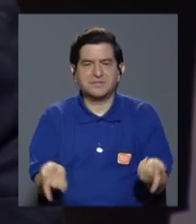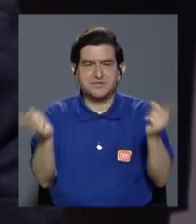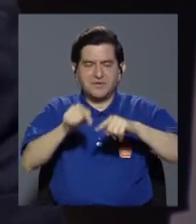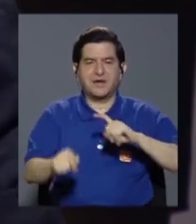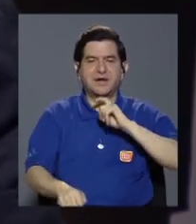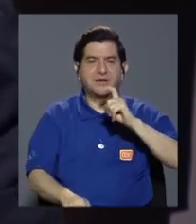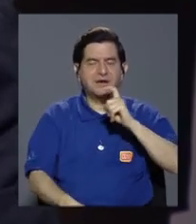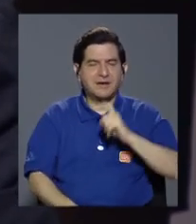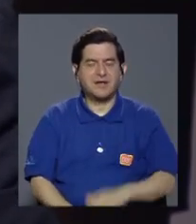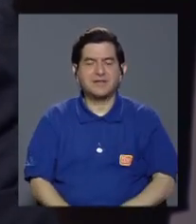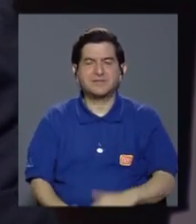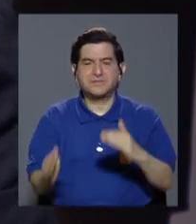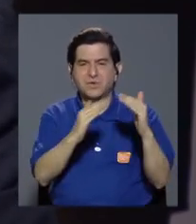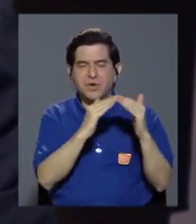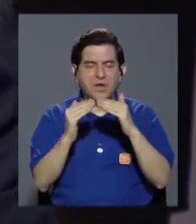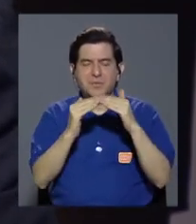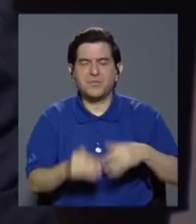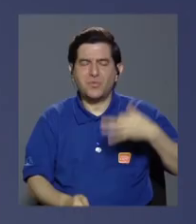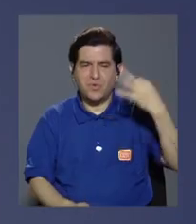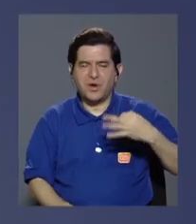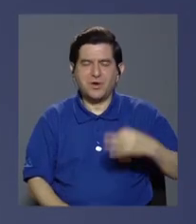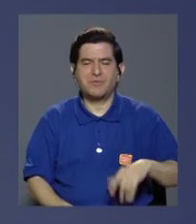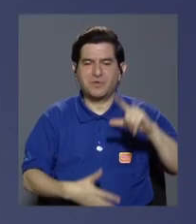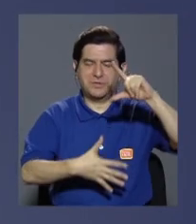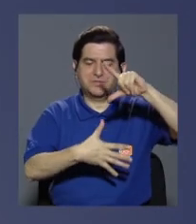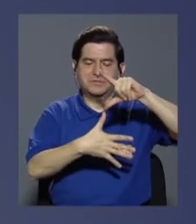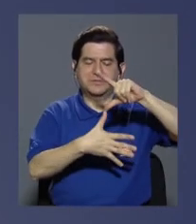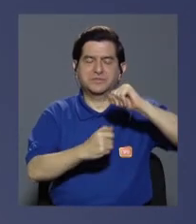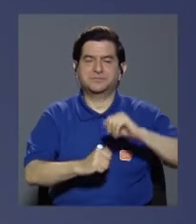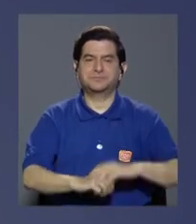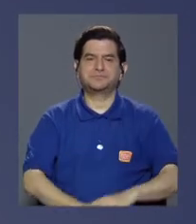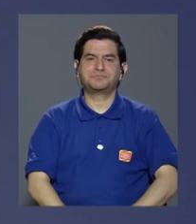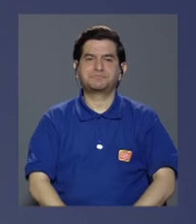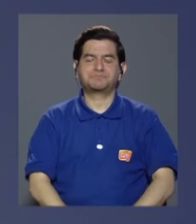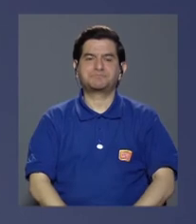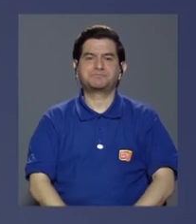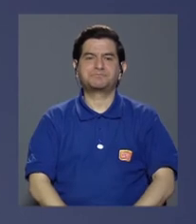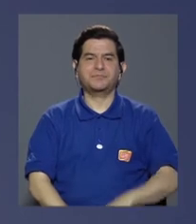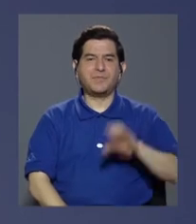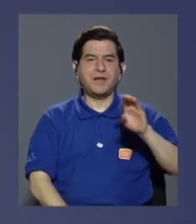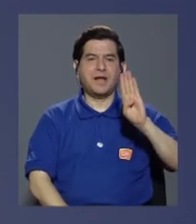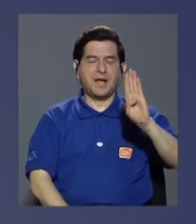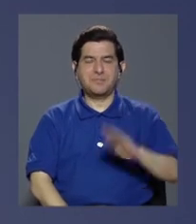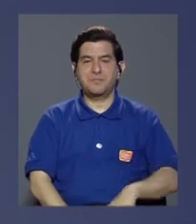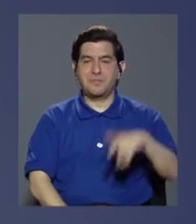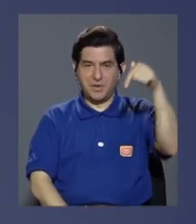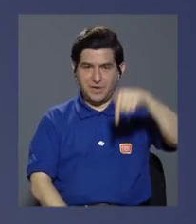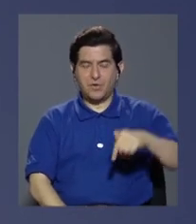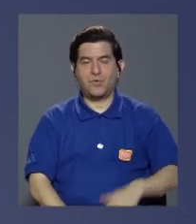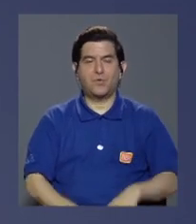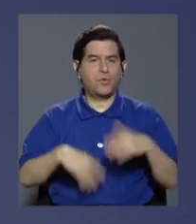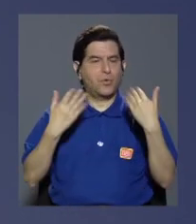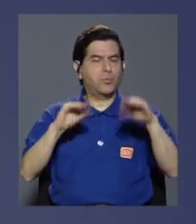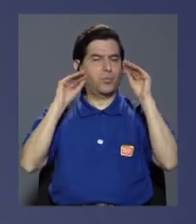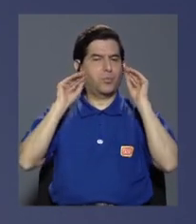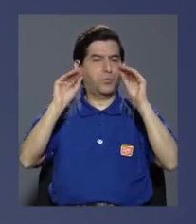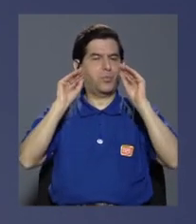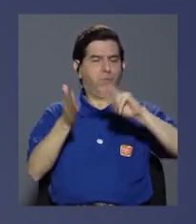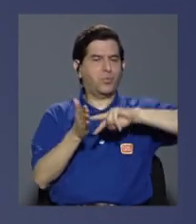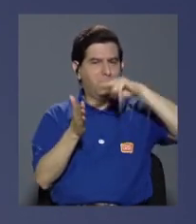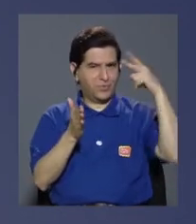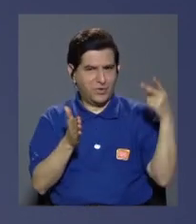minería de los pueblos ancestrales en américa latina' camilo bernal nos ha dado una cátedra sobre lo que